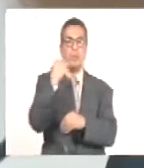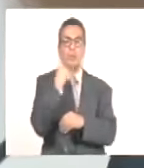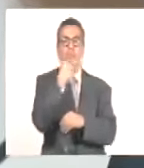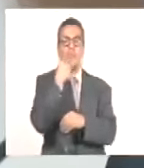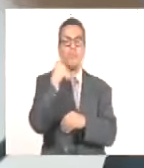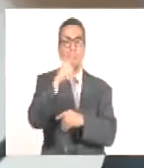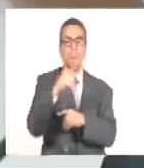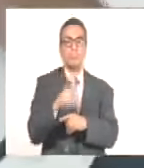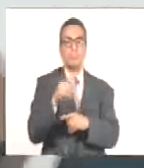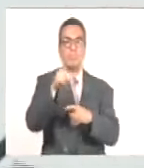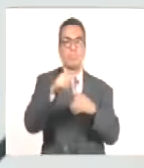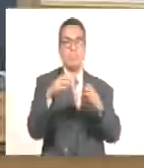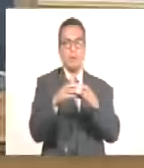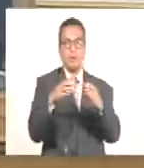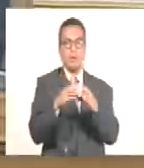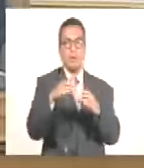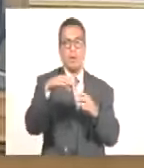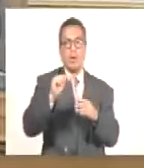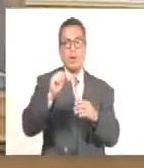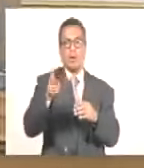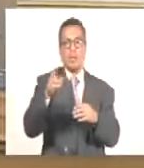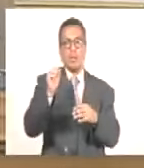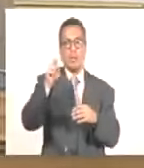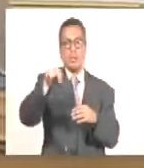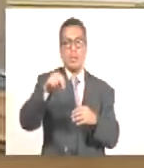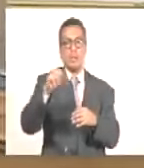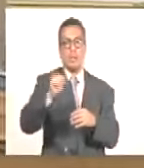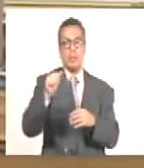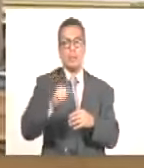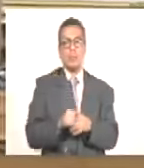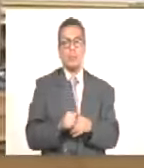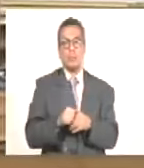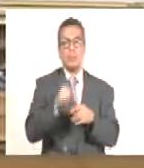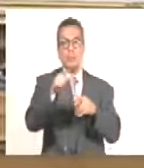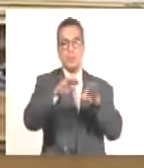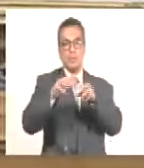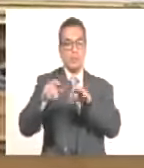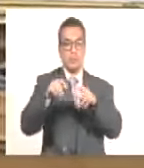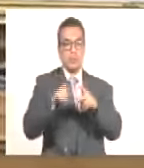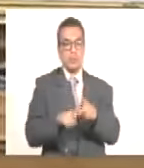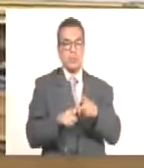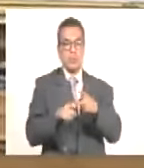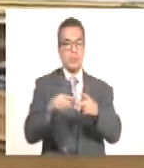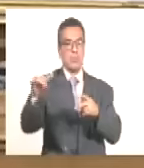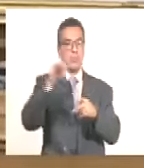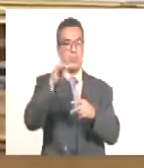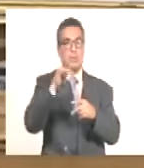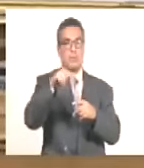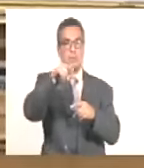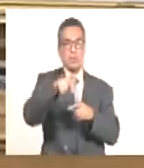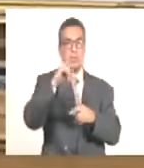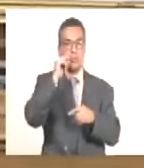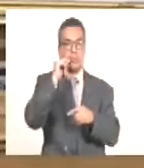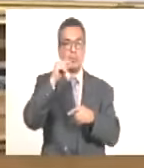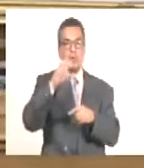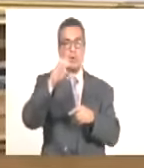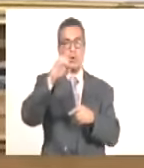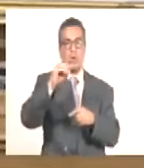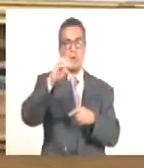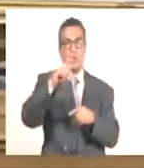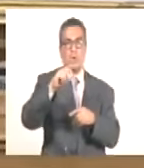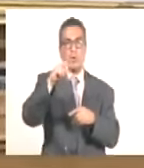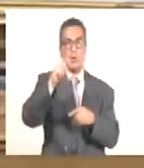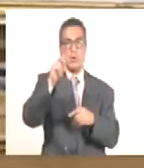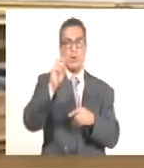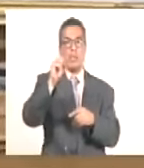por terroristas del grupo Hamas. Ciudadana secretaria, sírvase informar si el señor Octavio Horta